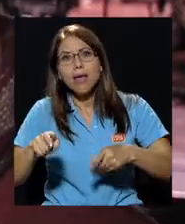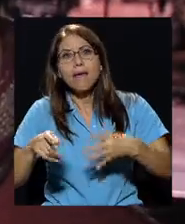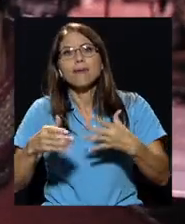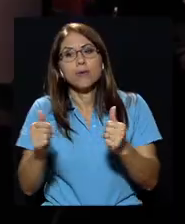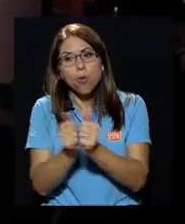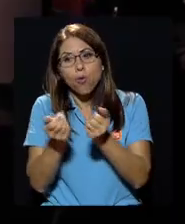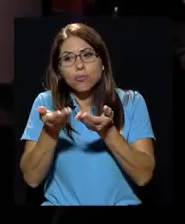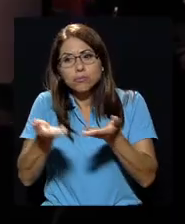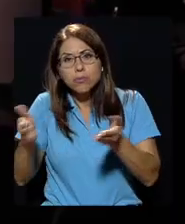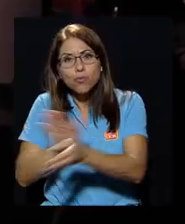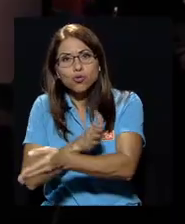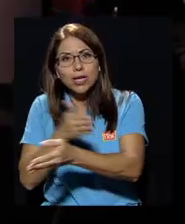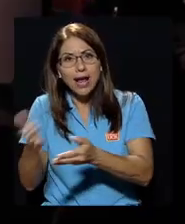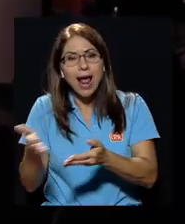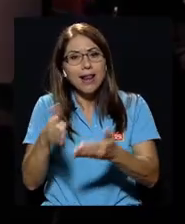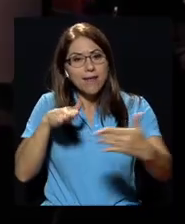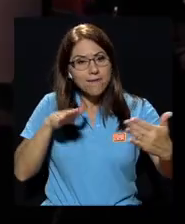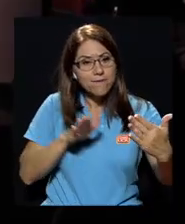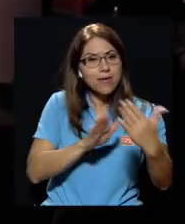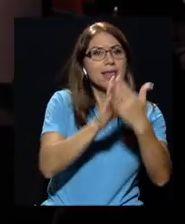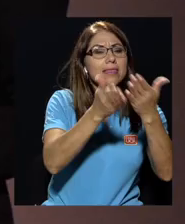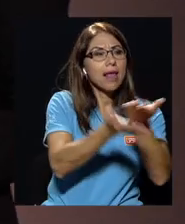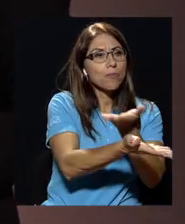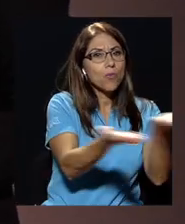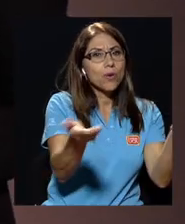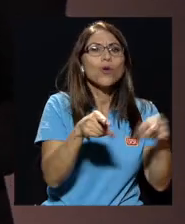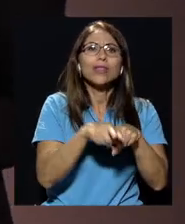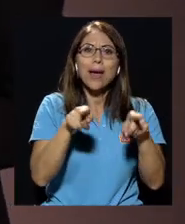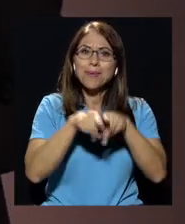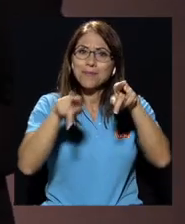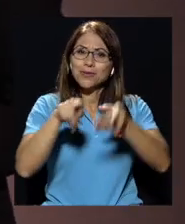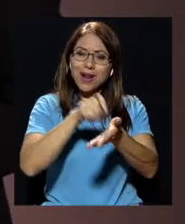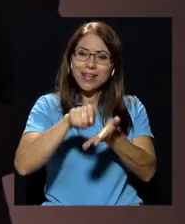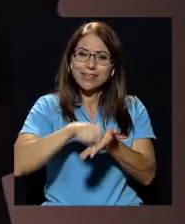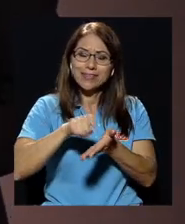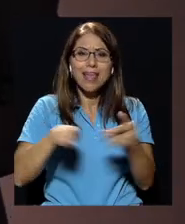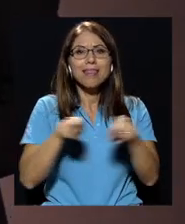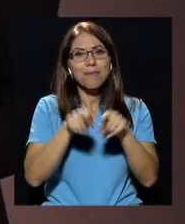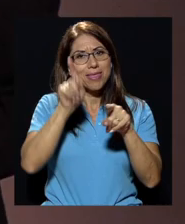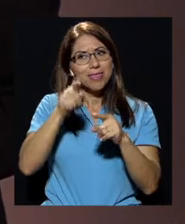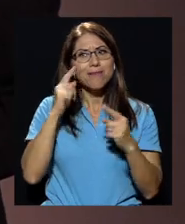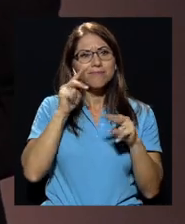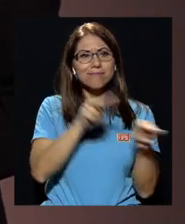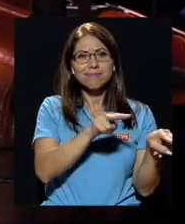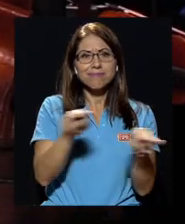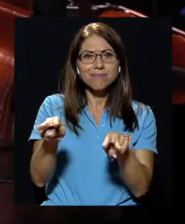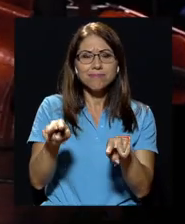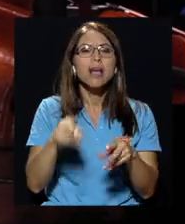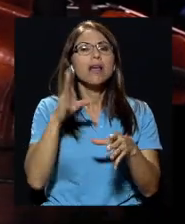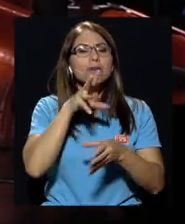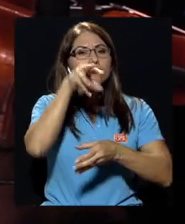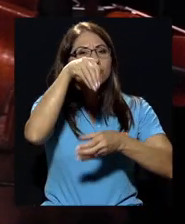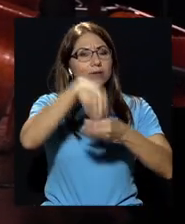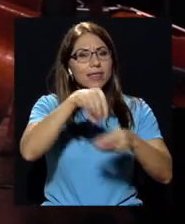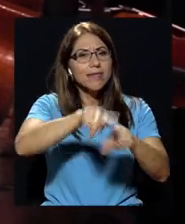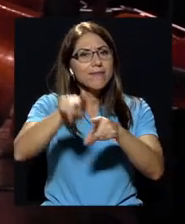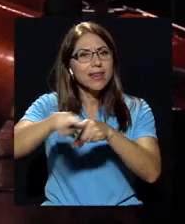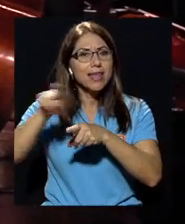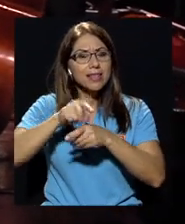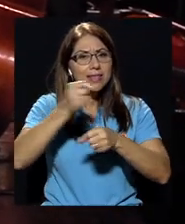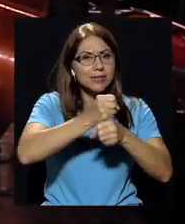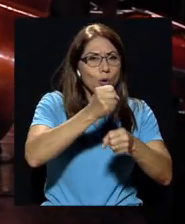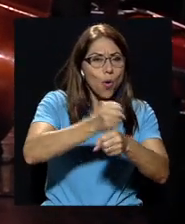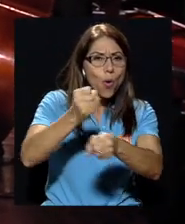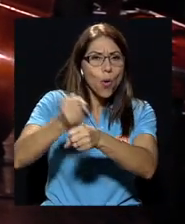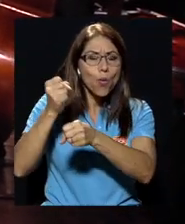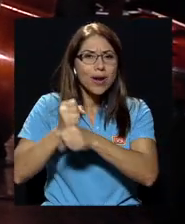al público, de la misma manera un compositor también tiene que hacerlo. El repertorio incluyó obras que abarcaron diversos estilos y ensambles.